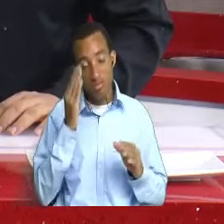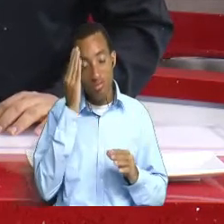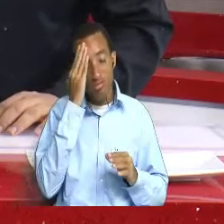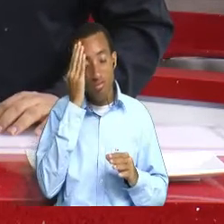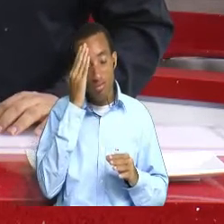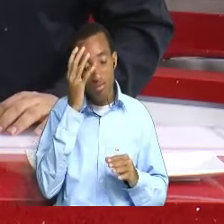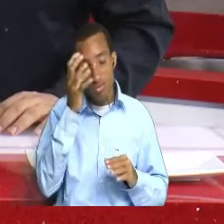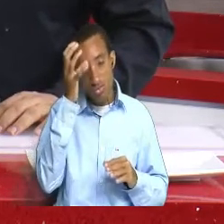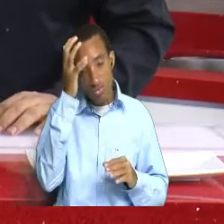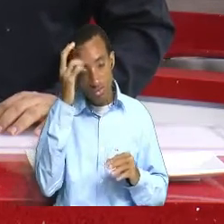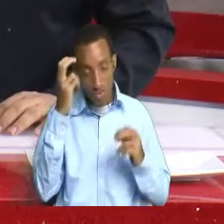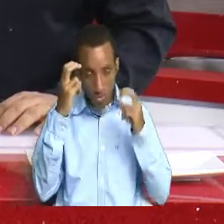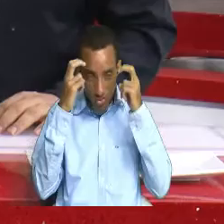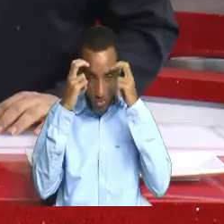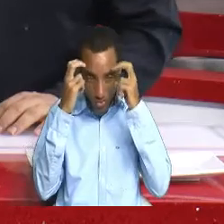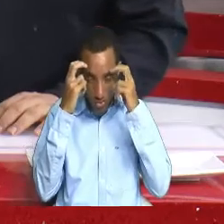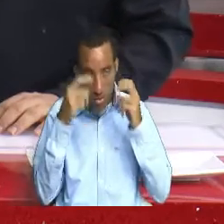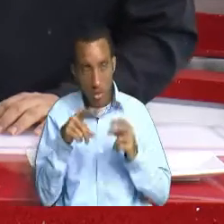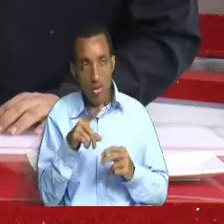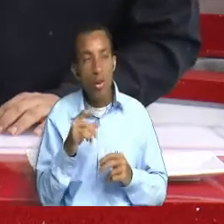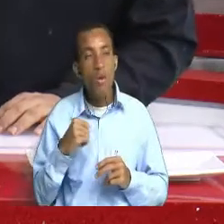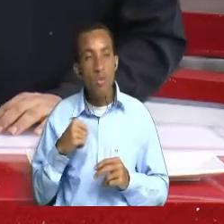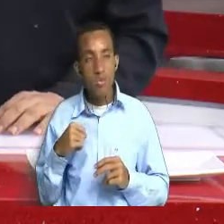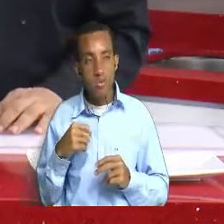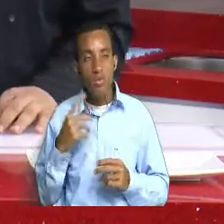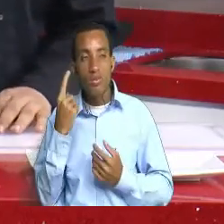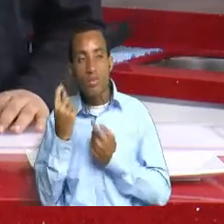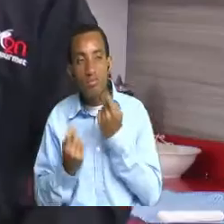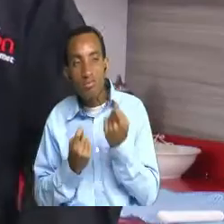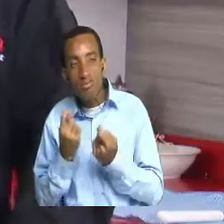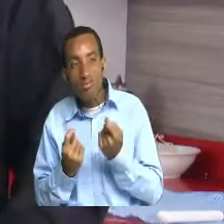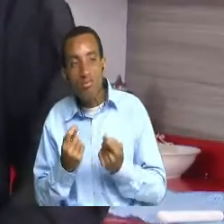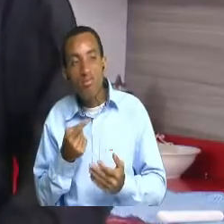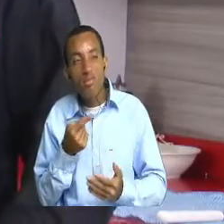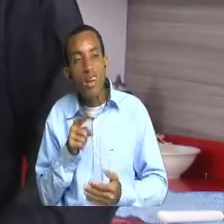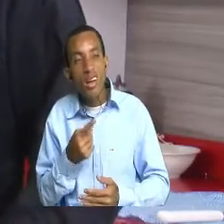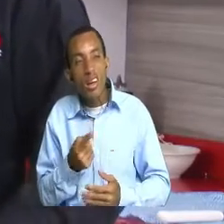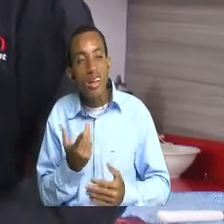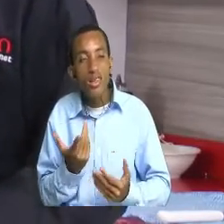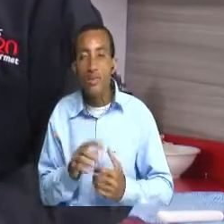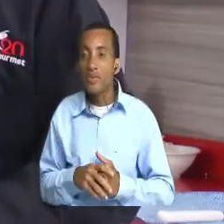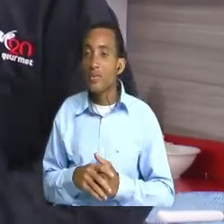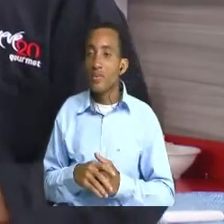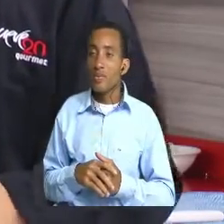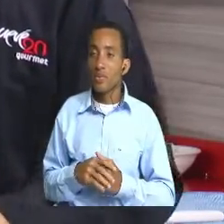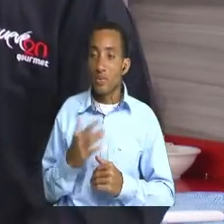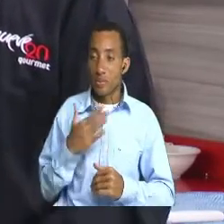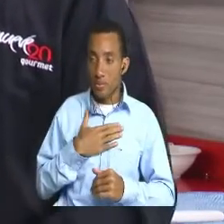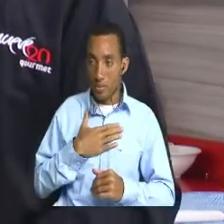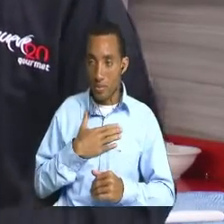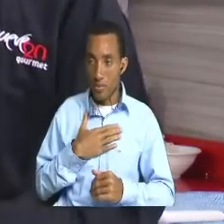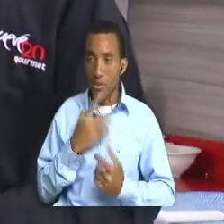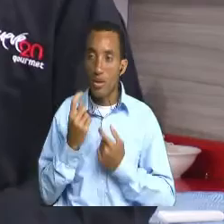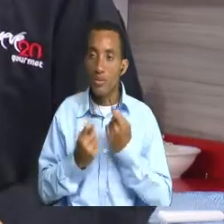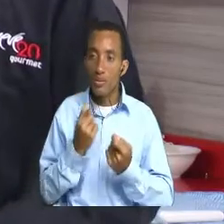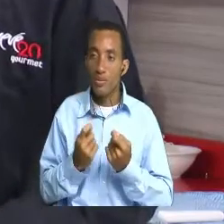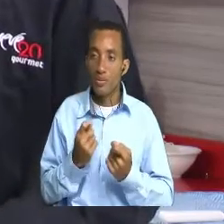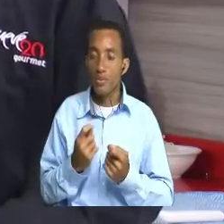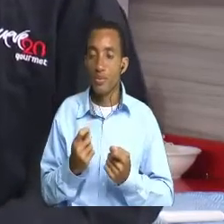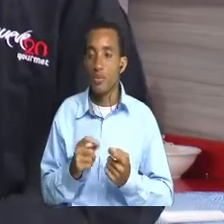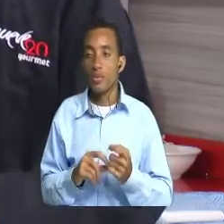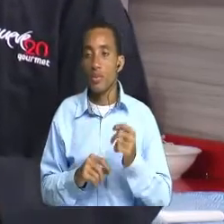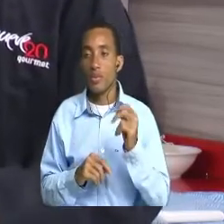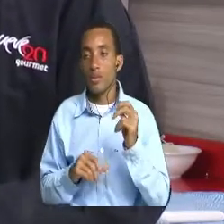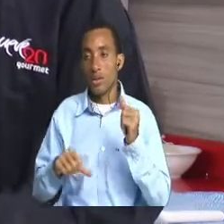igual que tú también tienes un negocio donde queda tu negocio de quién es tu negocio bueno arretxe que te digo mi negocio queda en el parque de la vida si